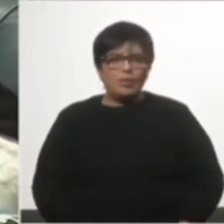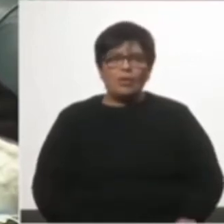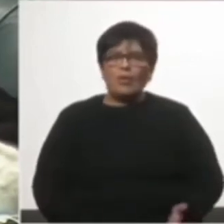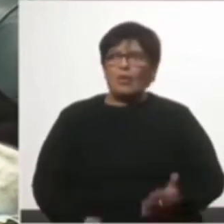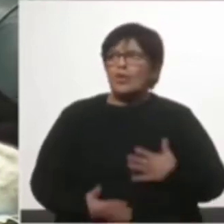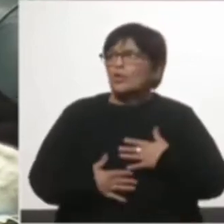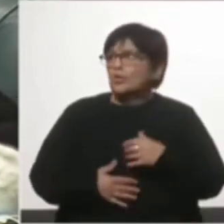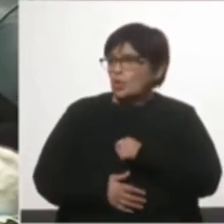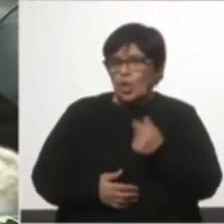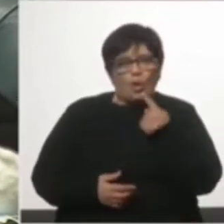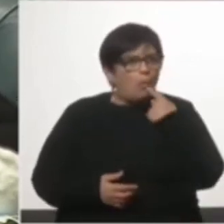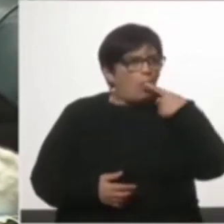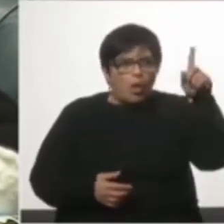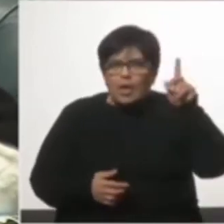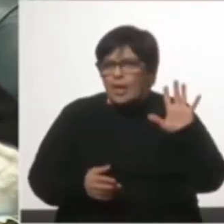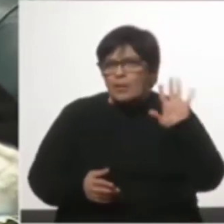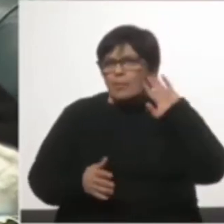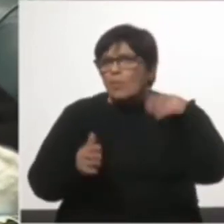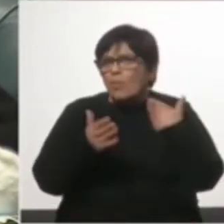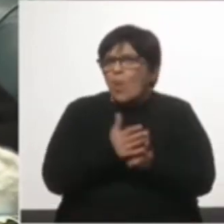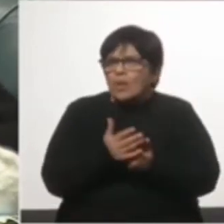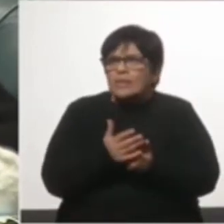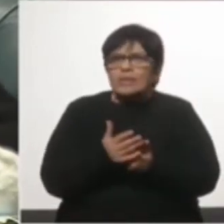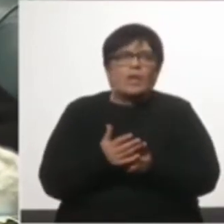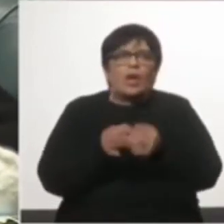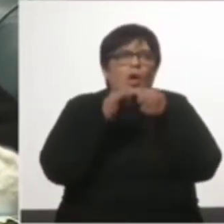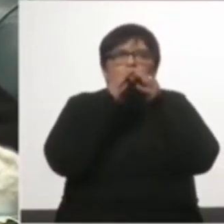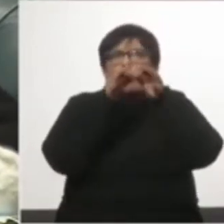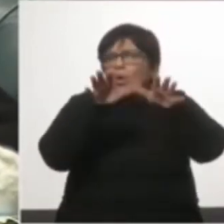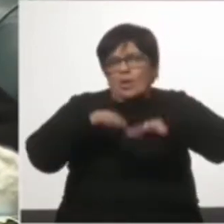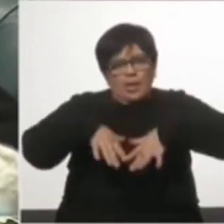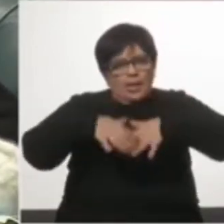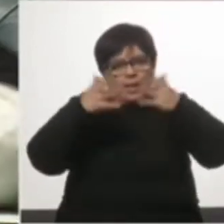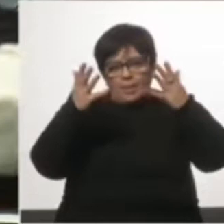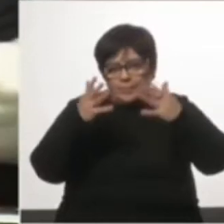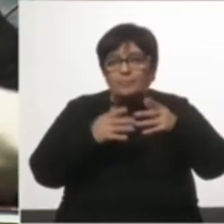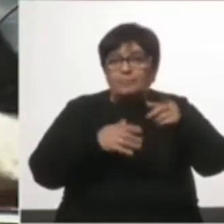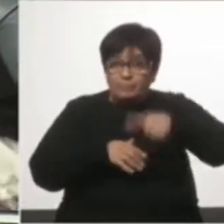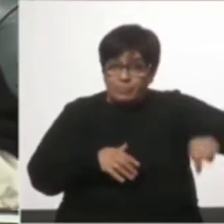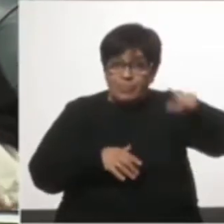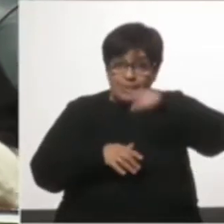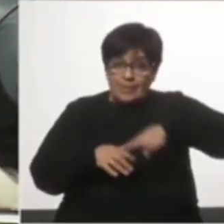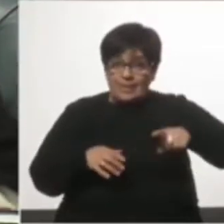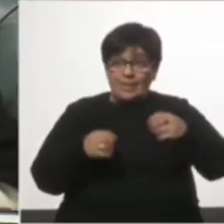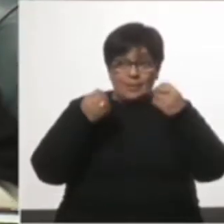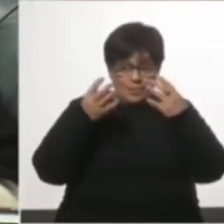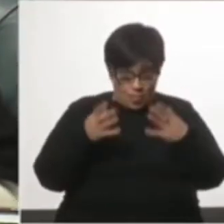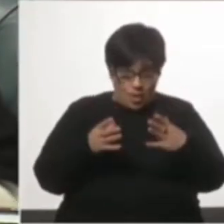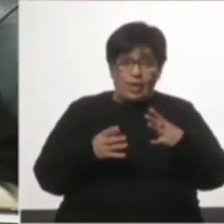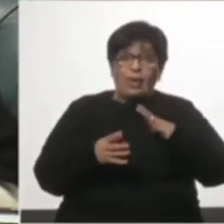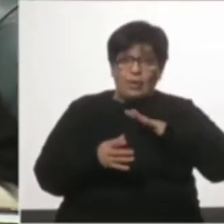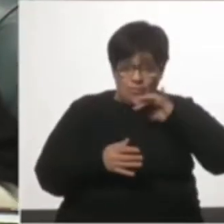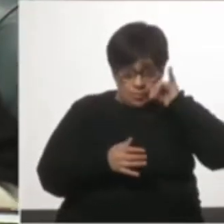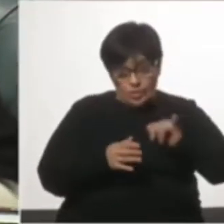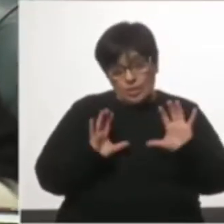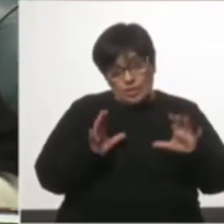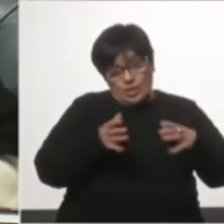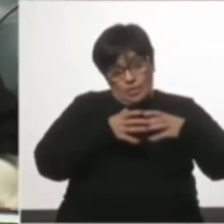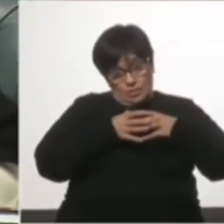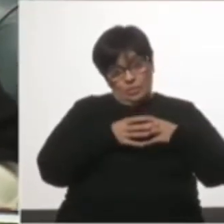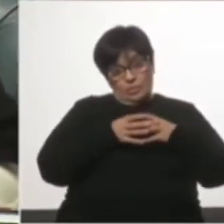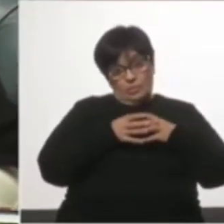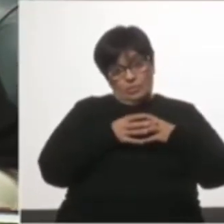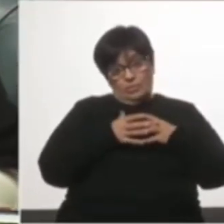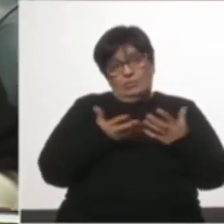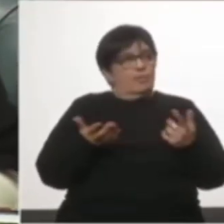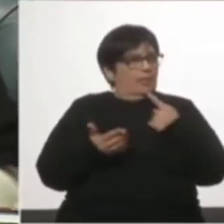voluntaria, sugerida o como se la quiera calificar, porque que hubo cierta cuarentena no